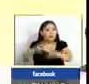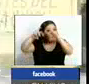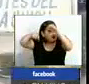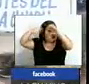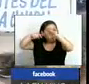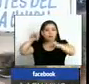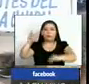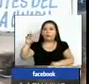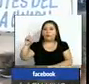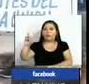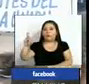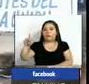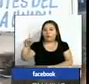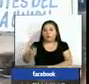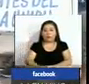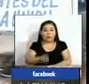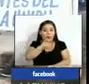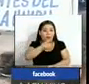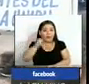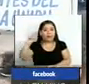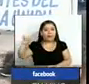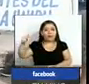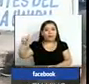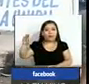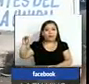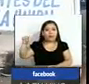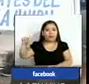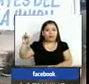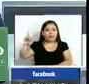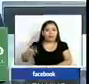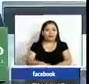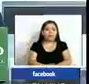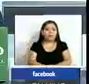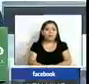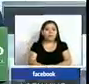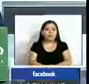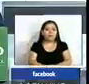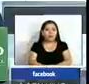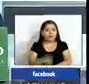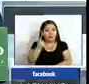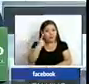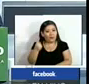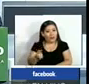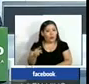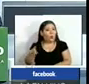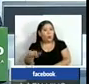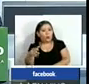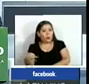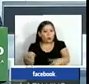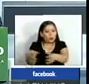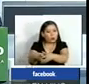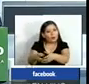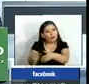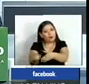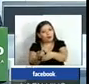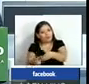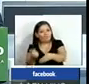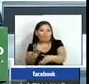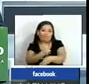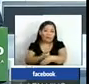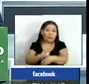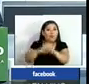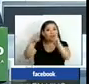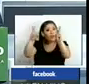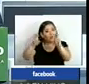imágenes de Roberto Martínez, Inmar Batres, Noticiero Hechos. Mire, otro de los grandes damnificados de la pandemia es el sector